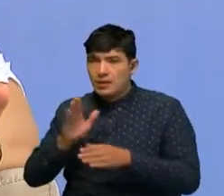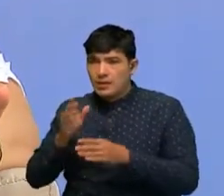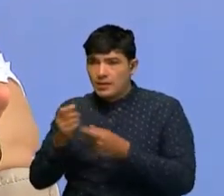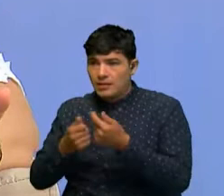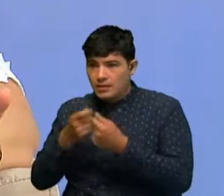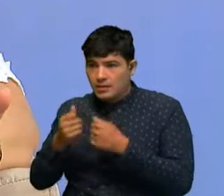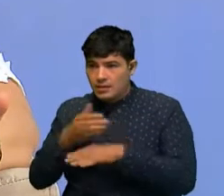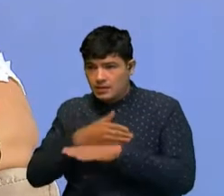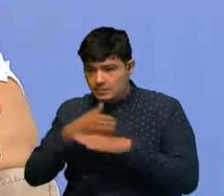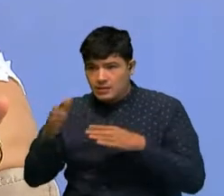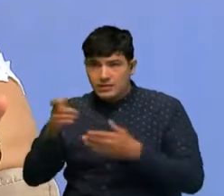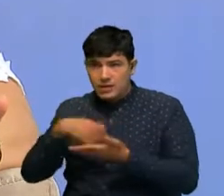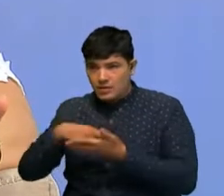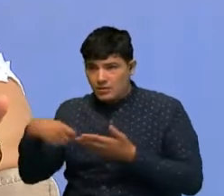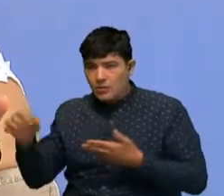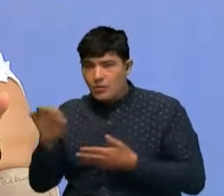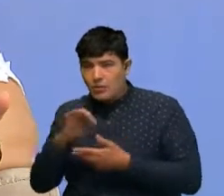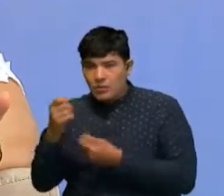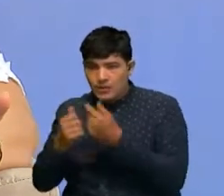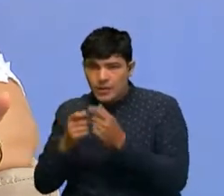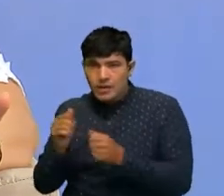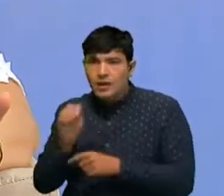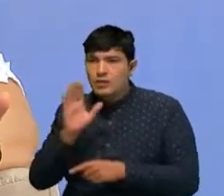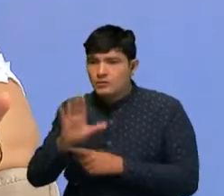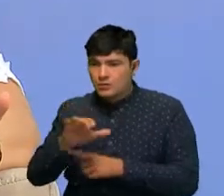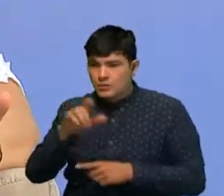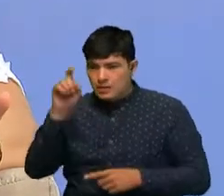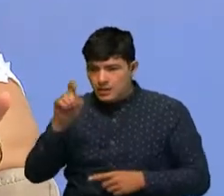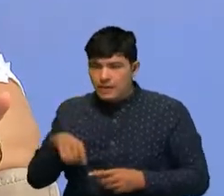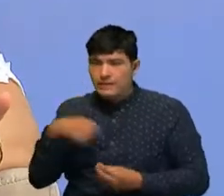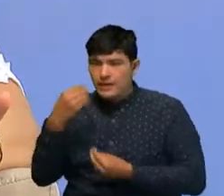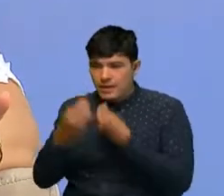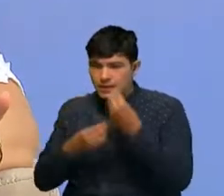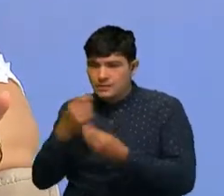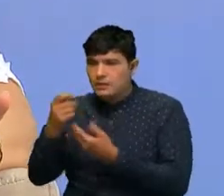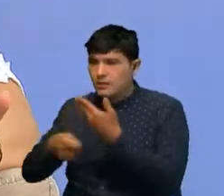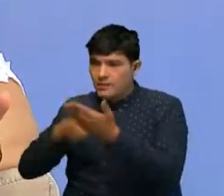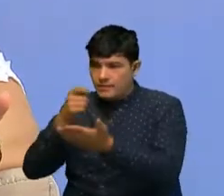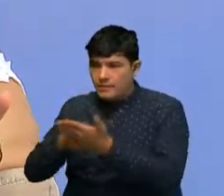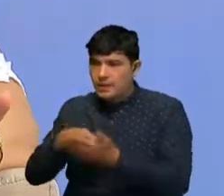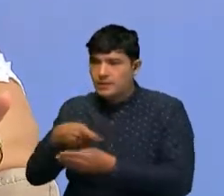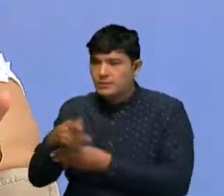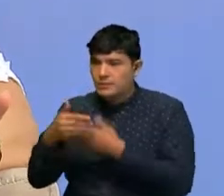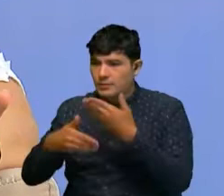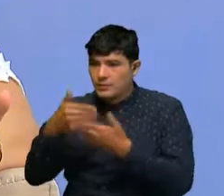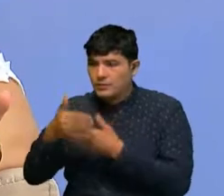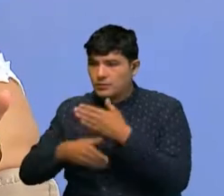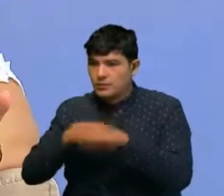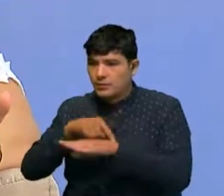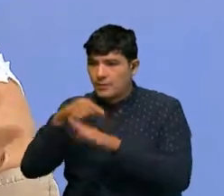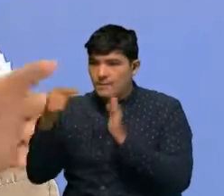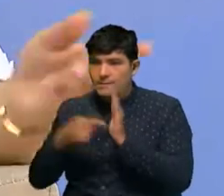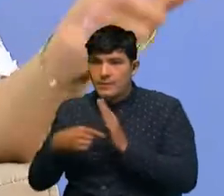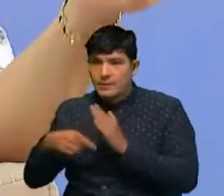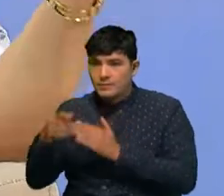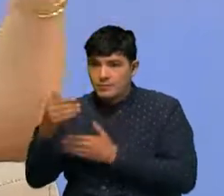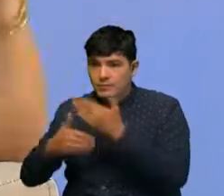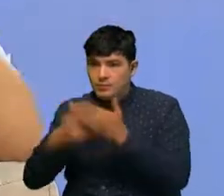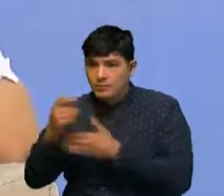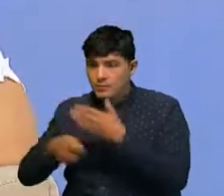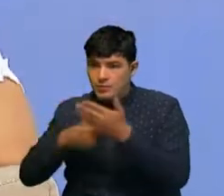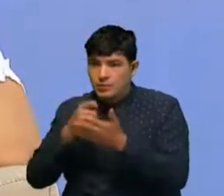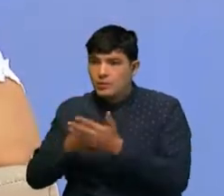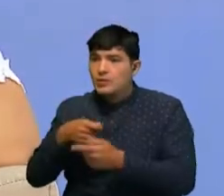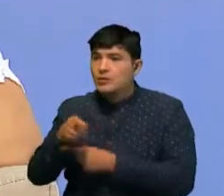esto contractual, comercial y de todo, tiene que hacer la liquidación con un proceso. En esa liquidación de ese proceso, ustedes tienen